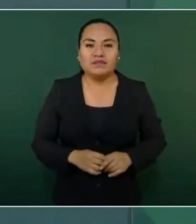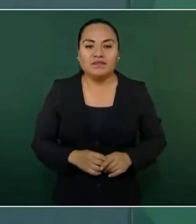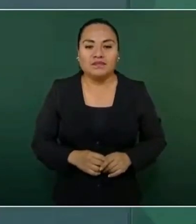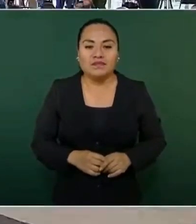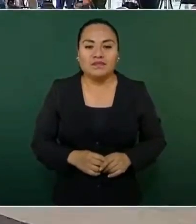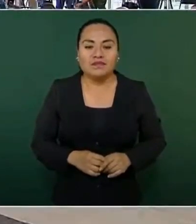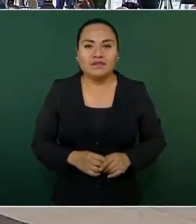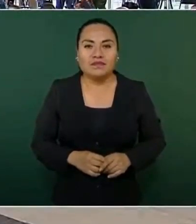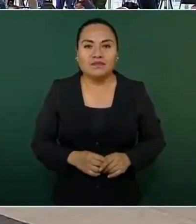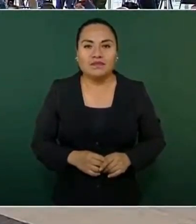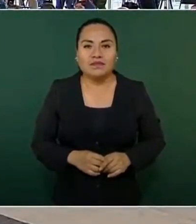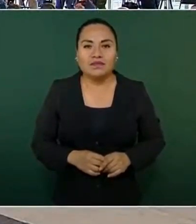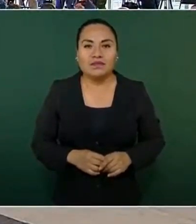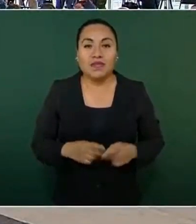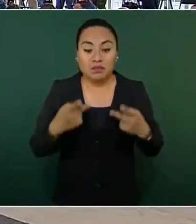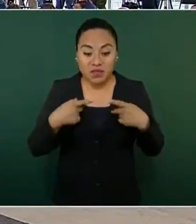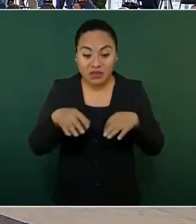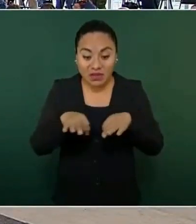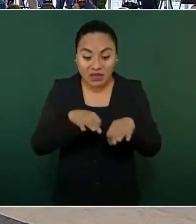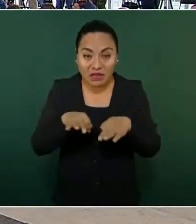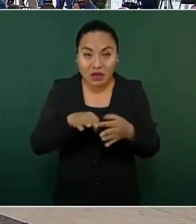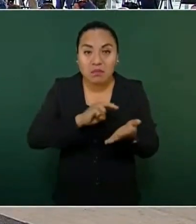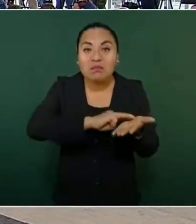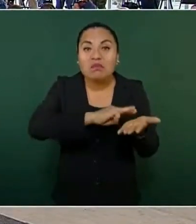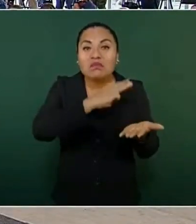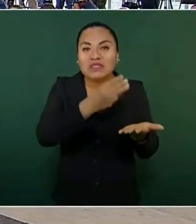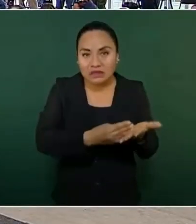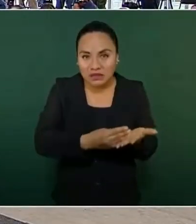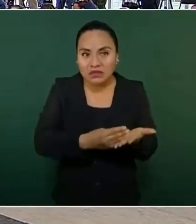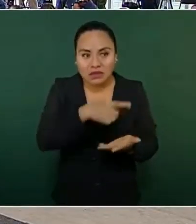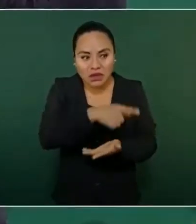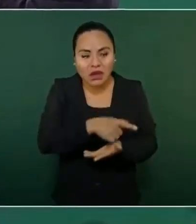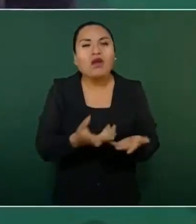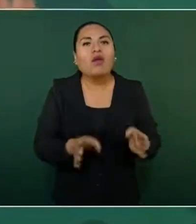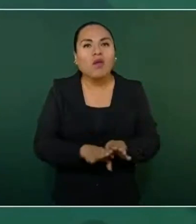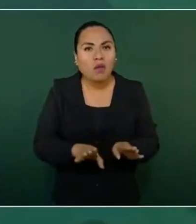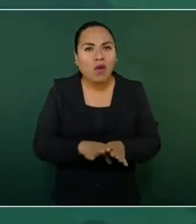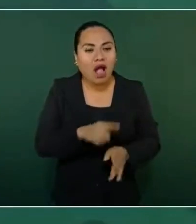Los trabajadores mixtecos de la industria de la construcción,